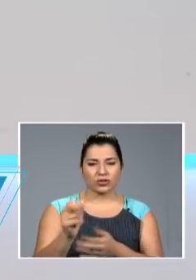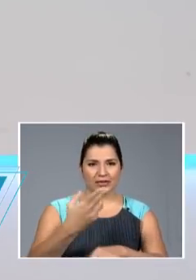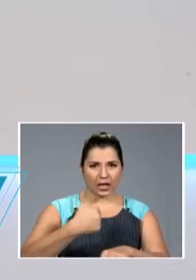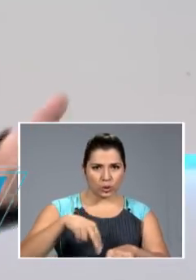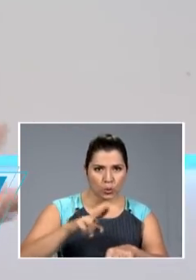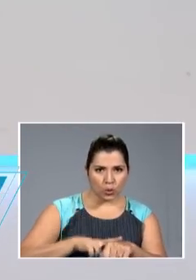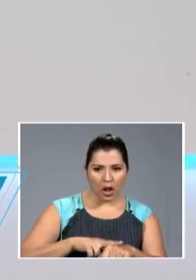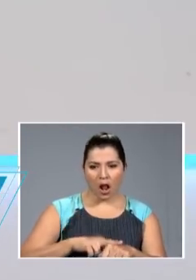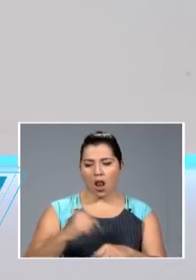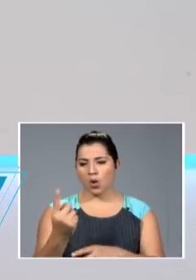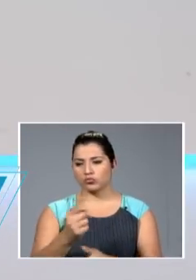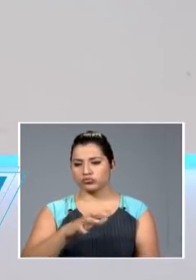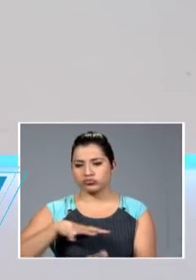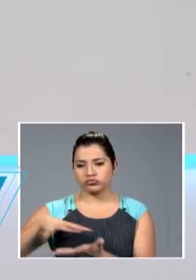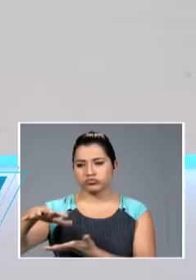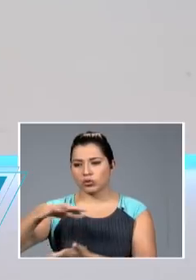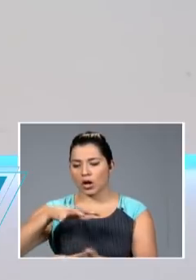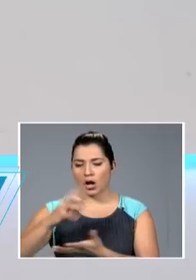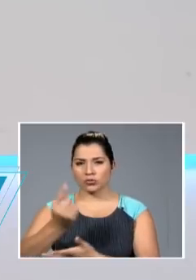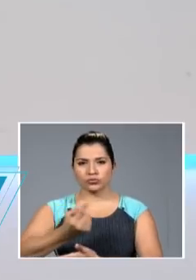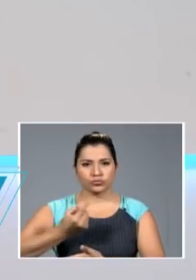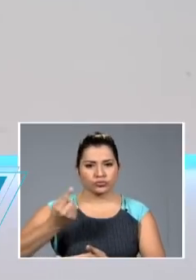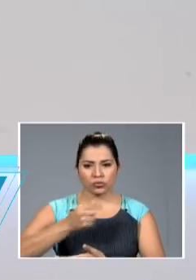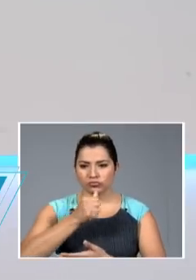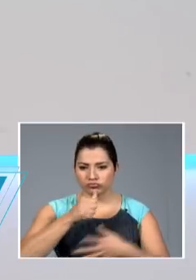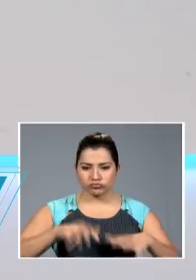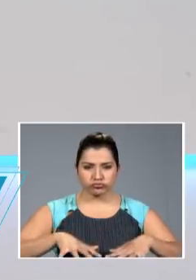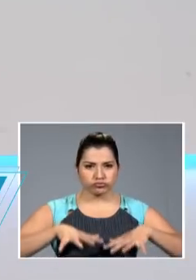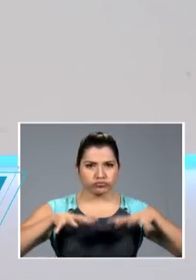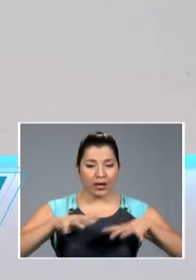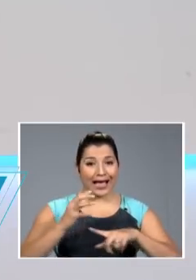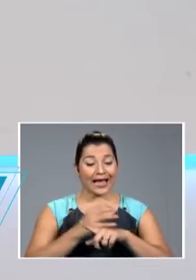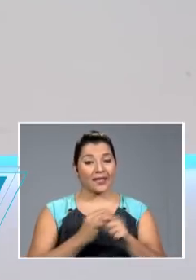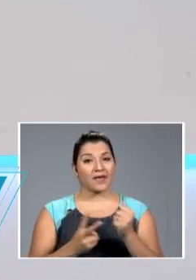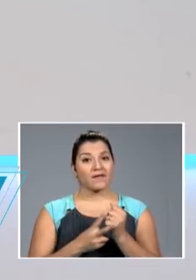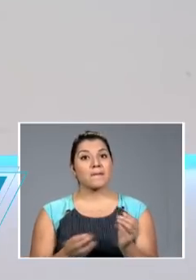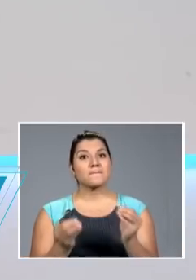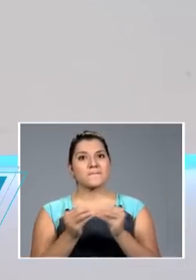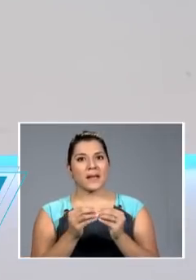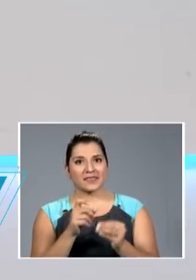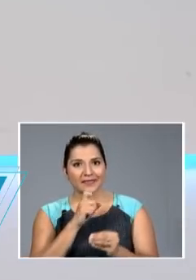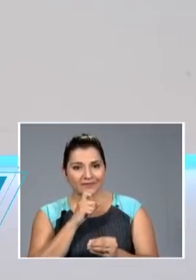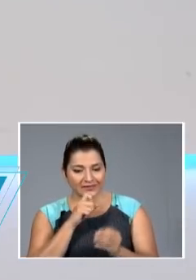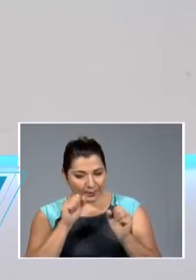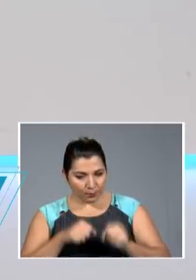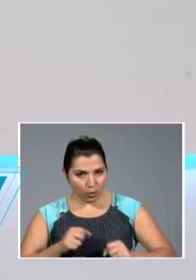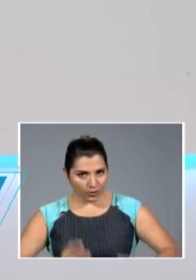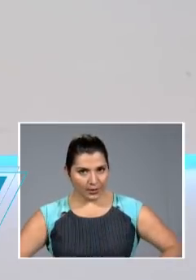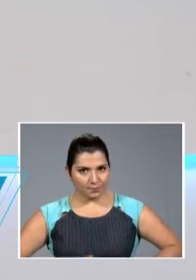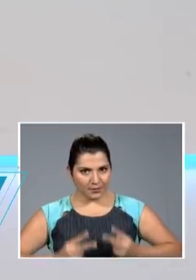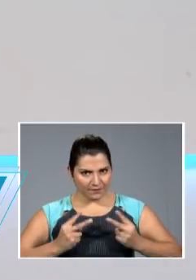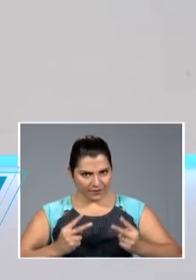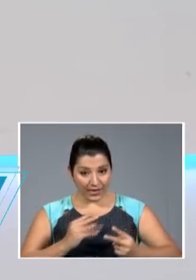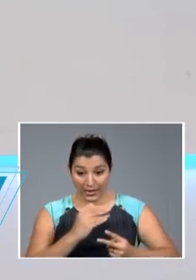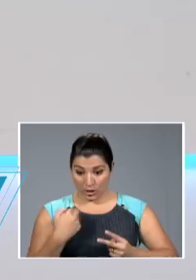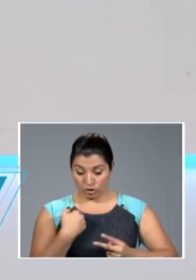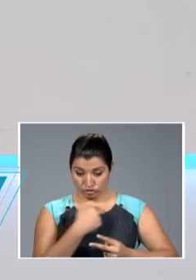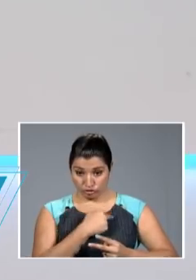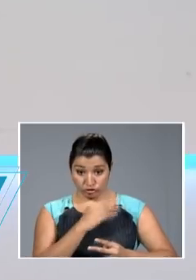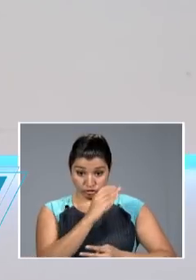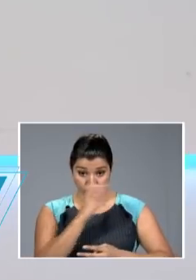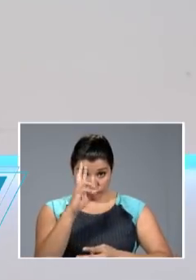huracanes, inundaciones. Es decir, cada vez nos cuesta más como sociedad vivir y hemos salido adelante porque nos hemos podido